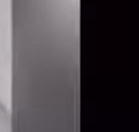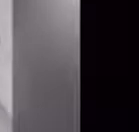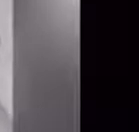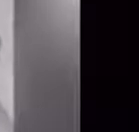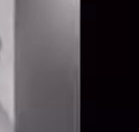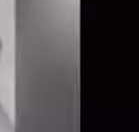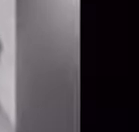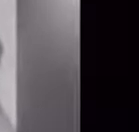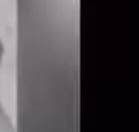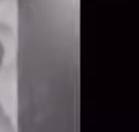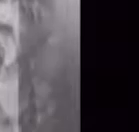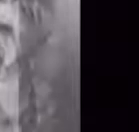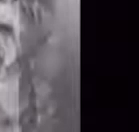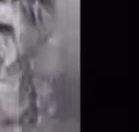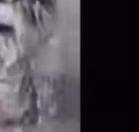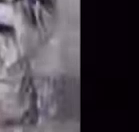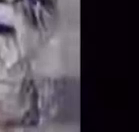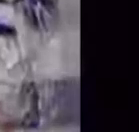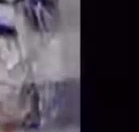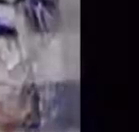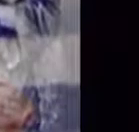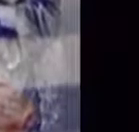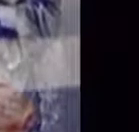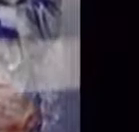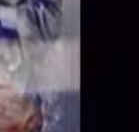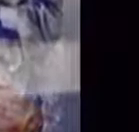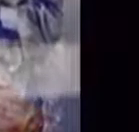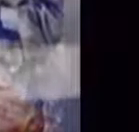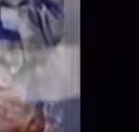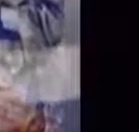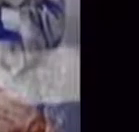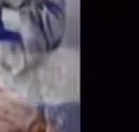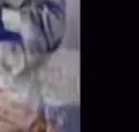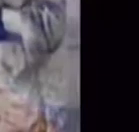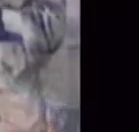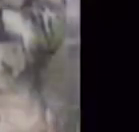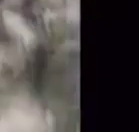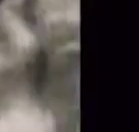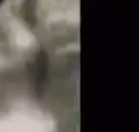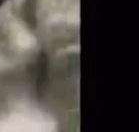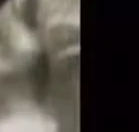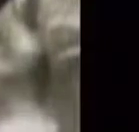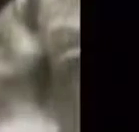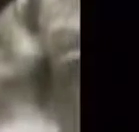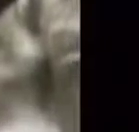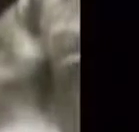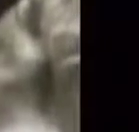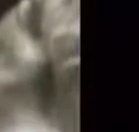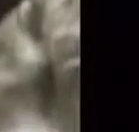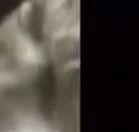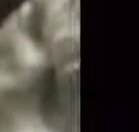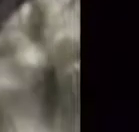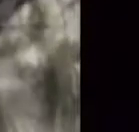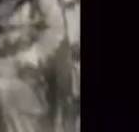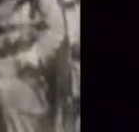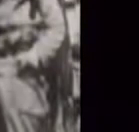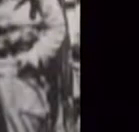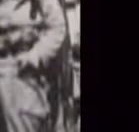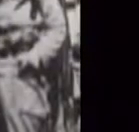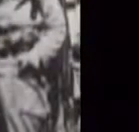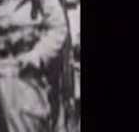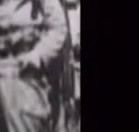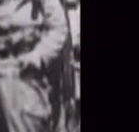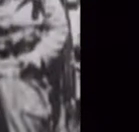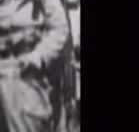pasos de la muchacha delgada de media luna. Sonríe complacida por la continuidad. Limpia el fusil como orgullosa madre que